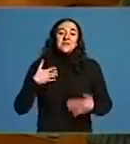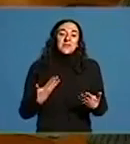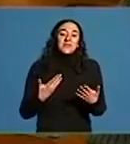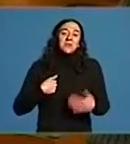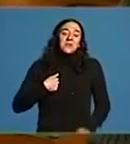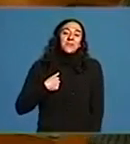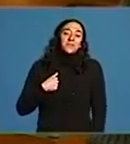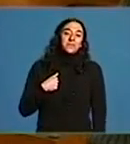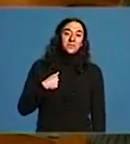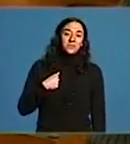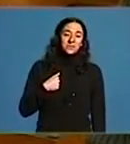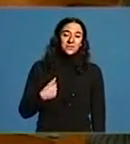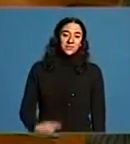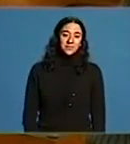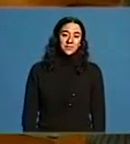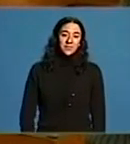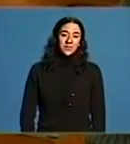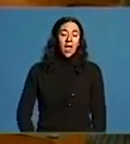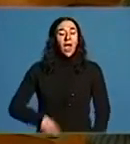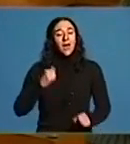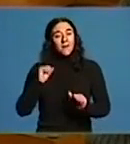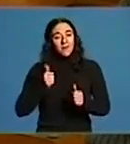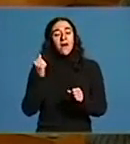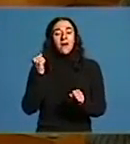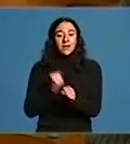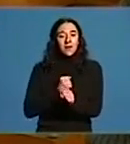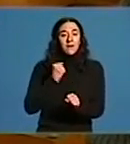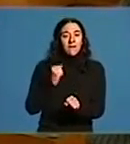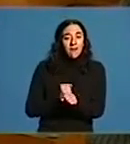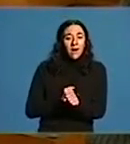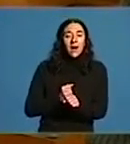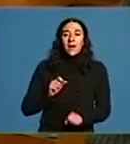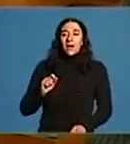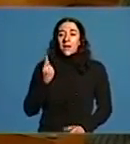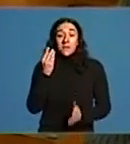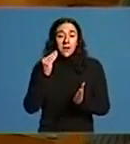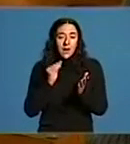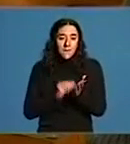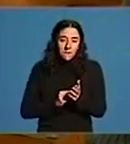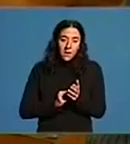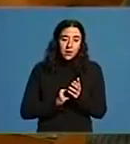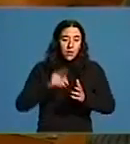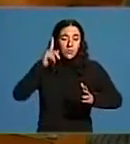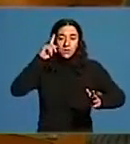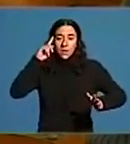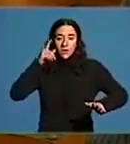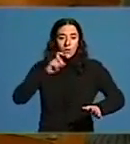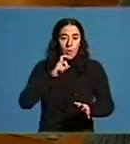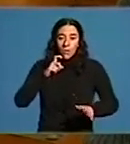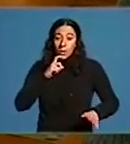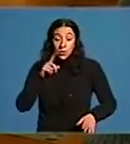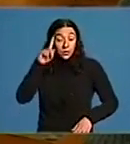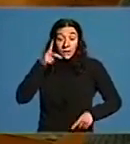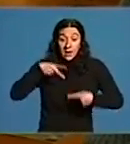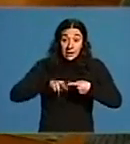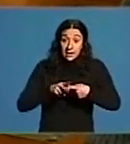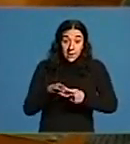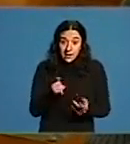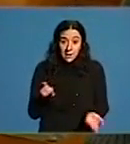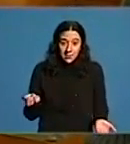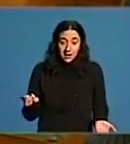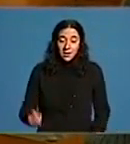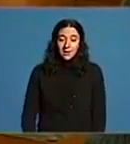aquela orfebrería pasou a ser a súa vida. Desde o primer día, pues, gustoume. Parecíame, polo menos, que non se me daba moi